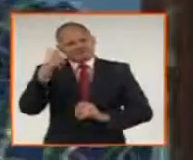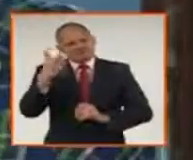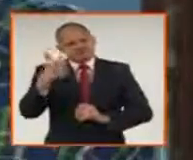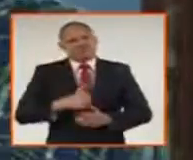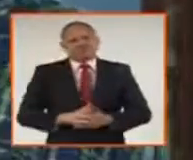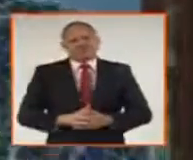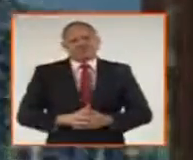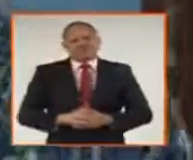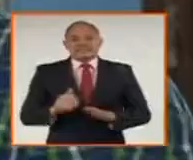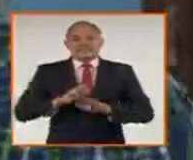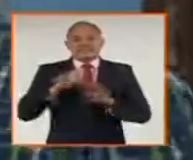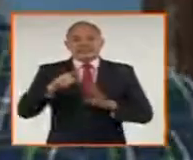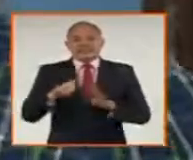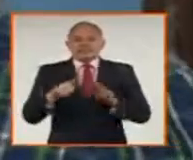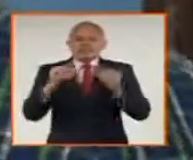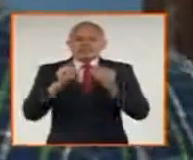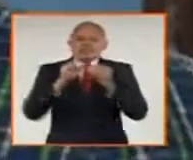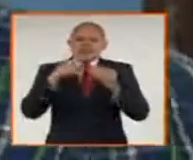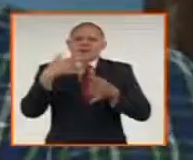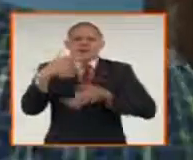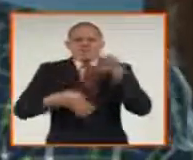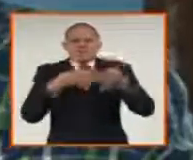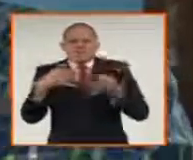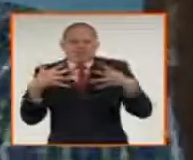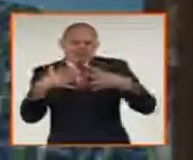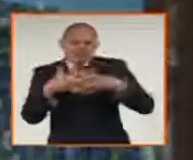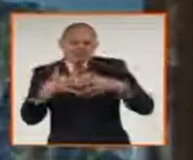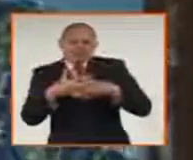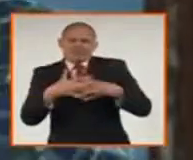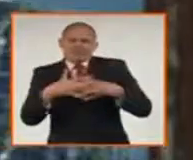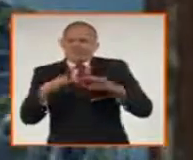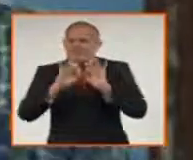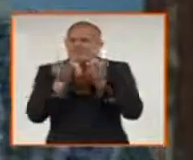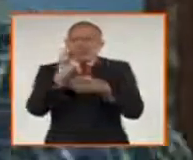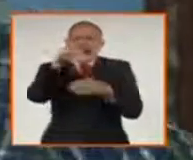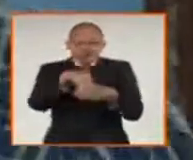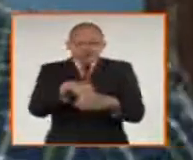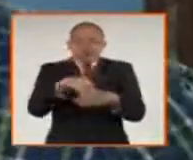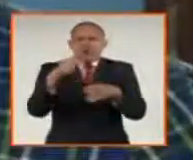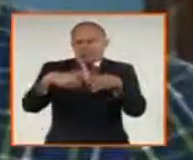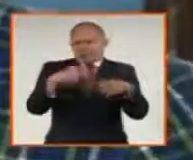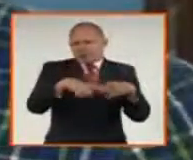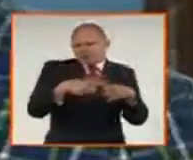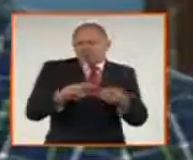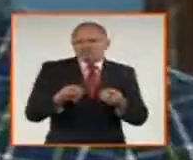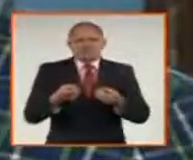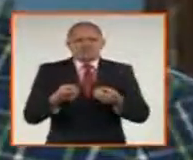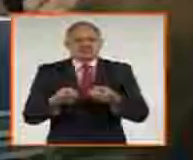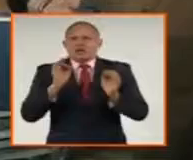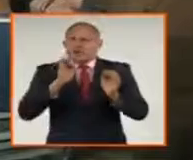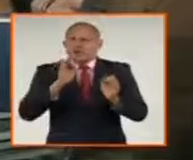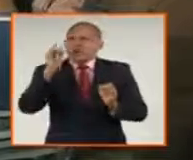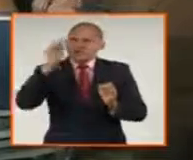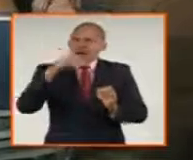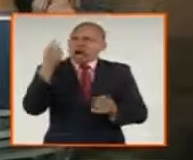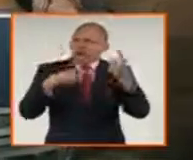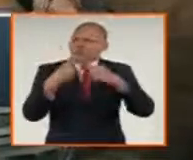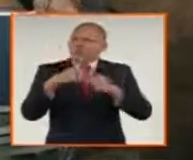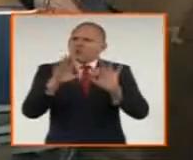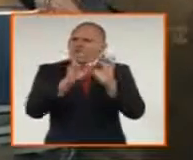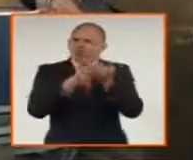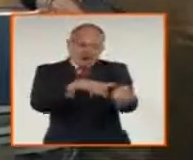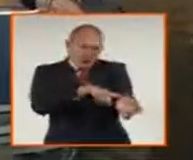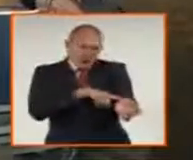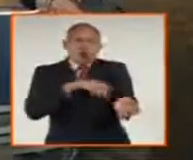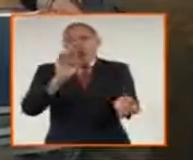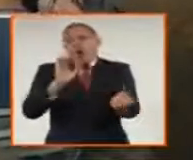lo afectivo, a lo amoroso, a las relaciones que van mucho más allá de la sangre entre los seres humanos. Según expertos,